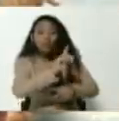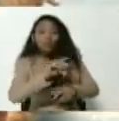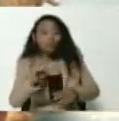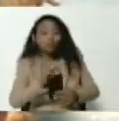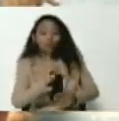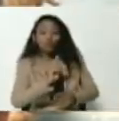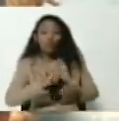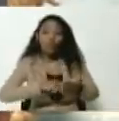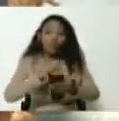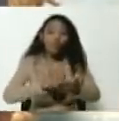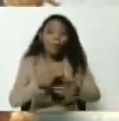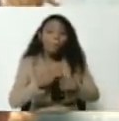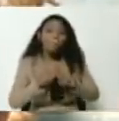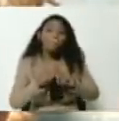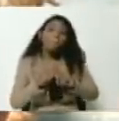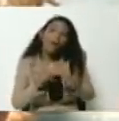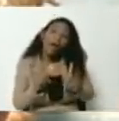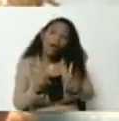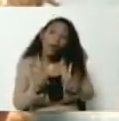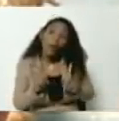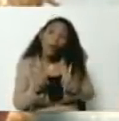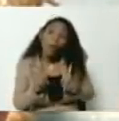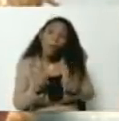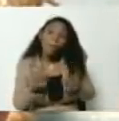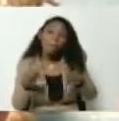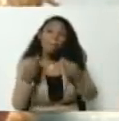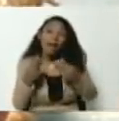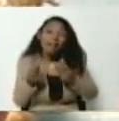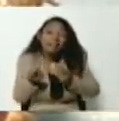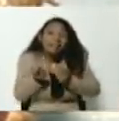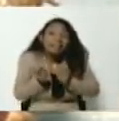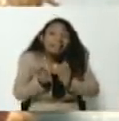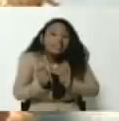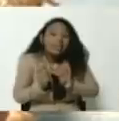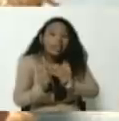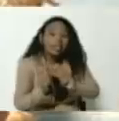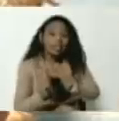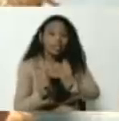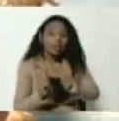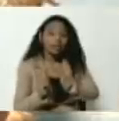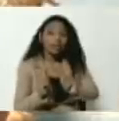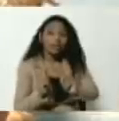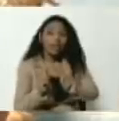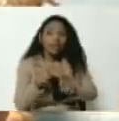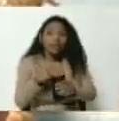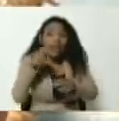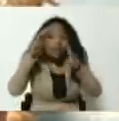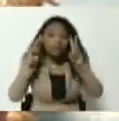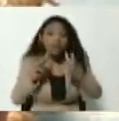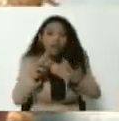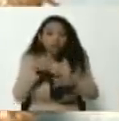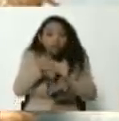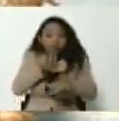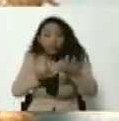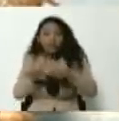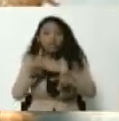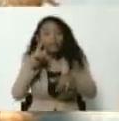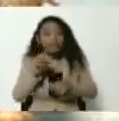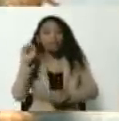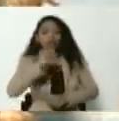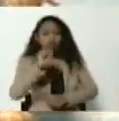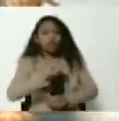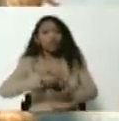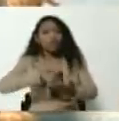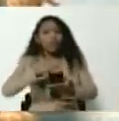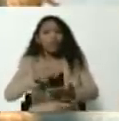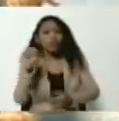firmó, pero para tratar de sacar las patas del barro, el señor Juan Ernesto Villamayor dice, sí, sí